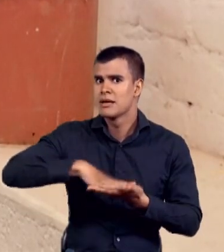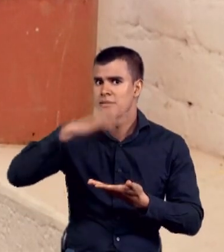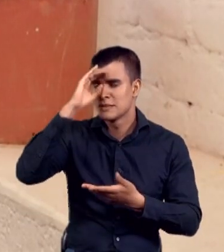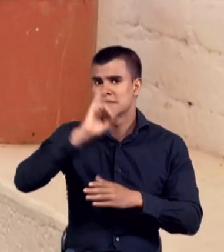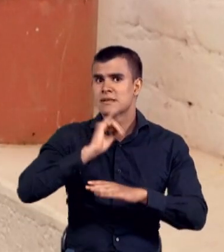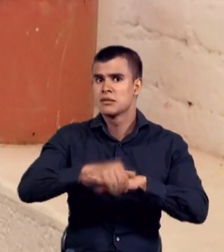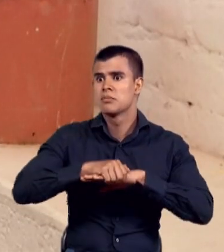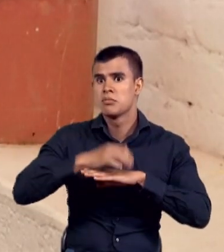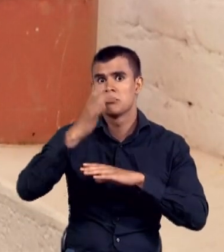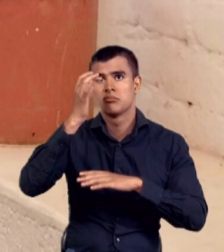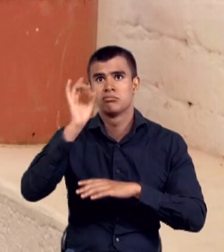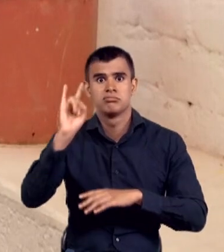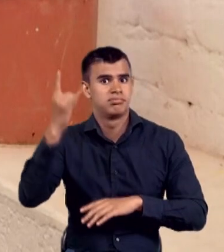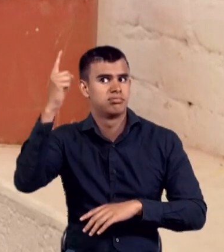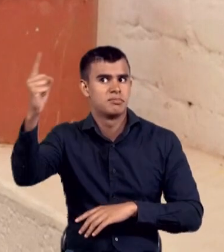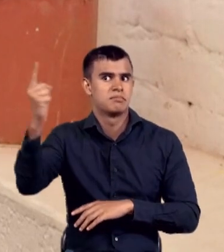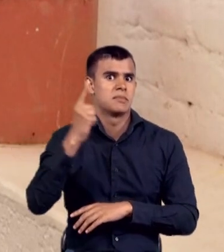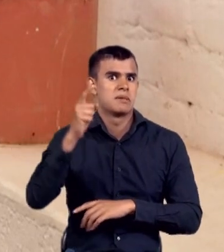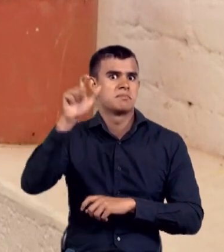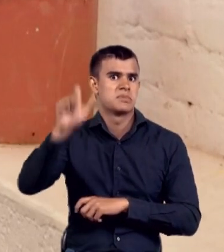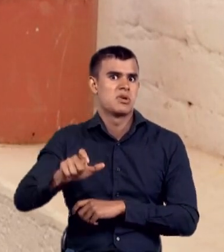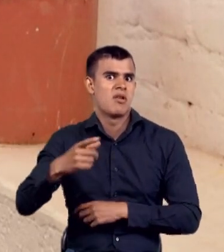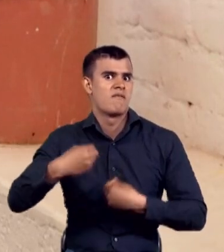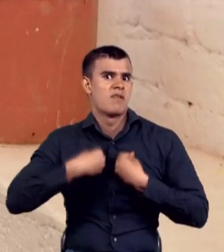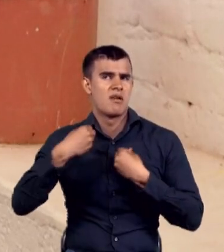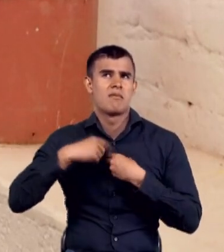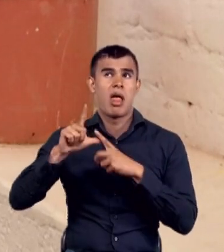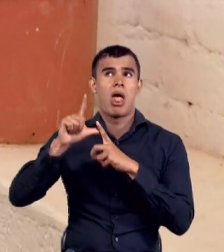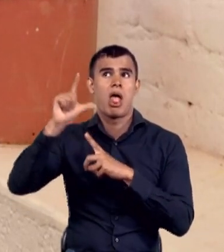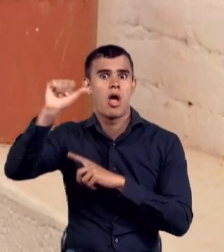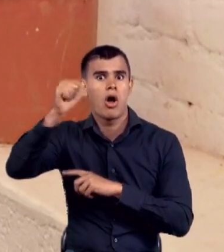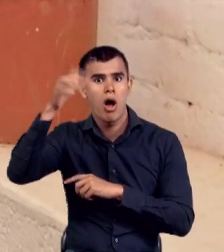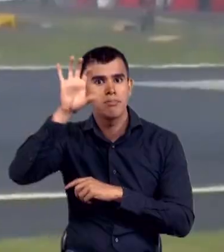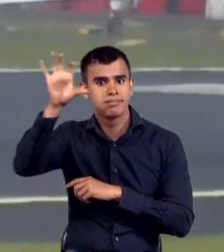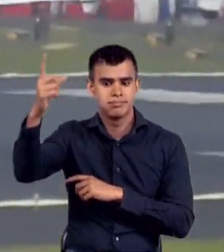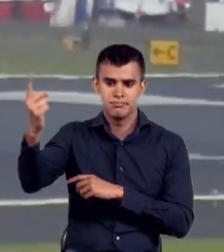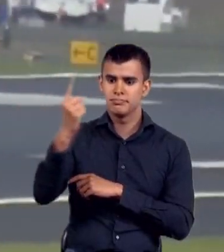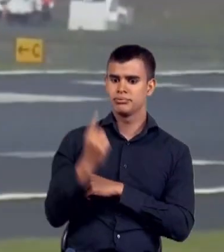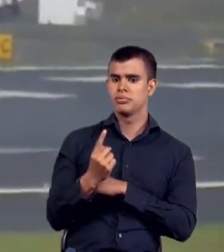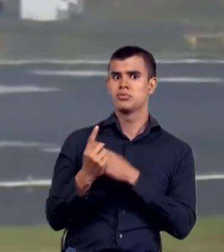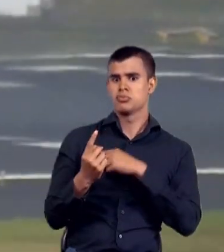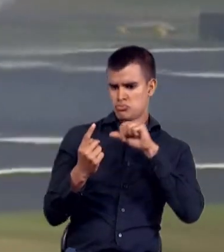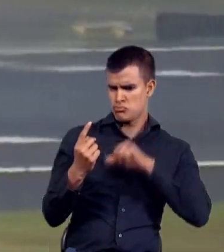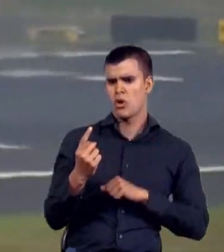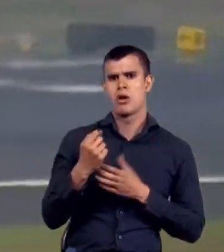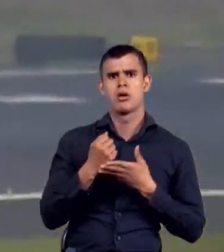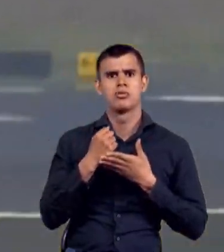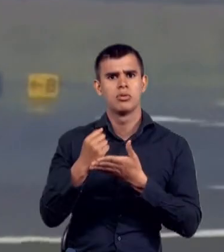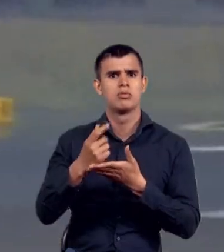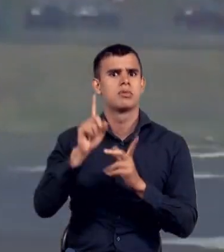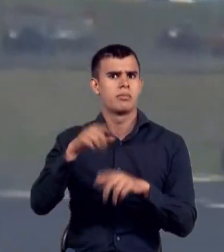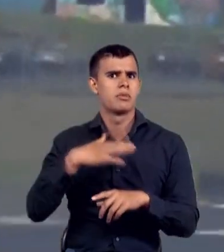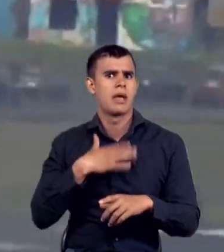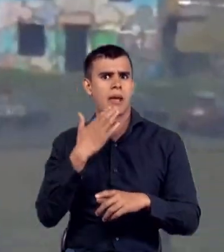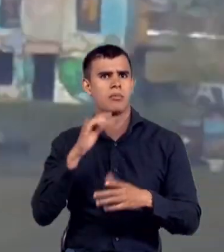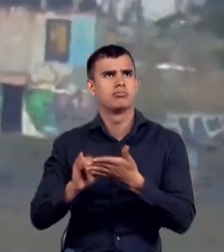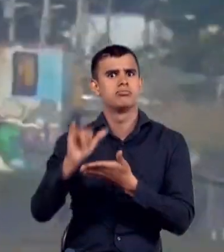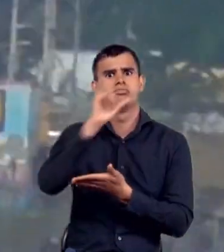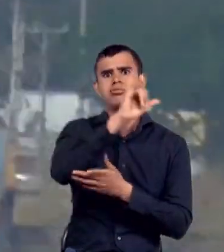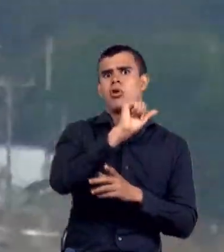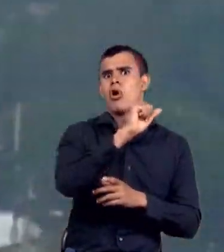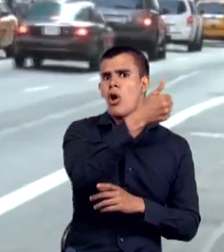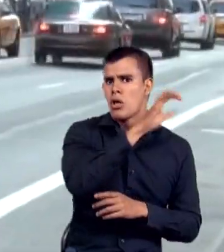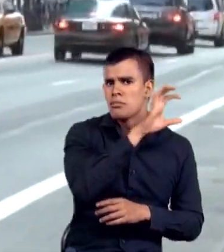inglés ya, porque si viene un extranjero uno le puede ayudar, o también cuando uno va a otro